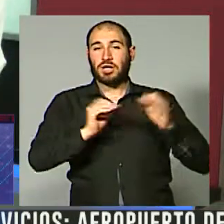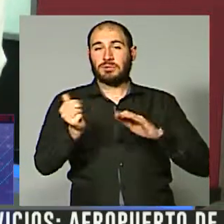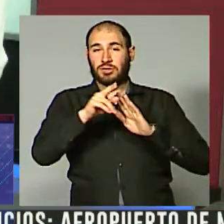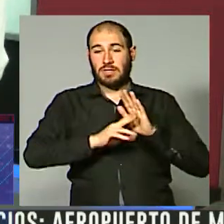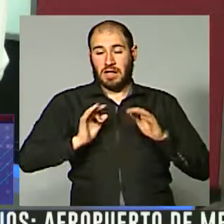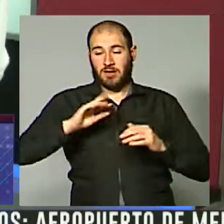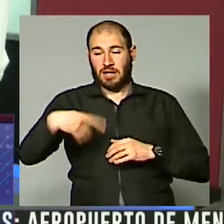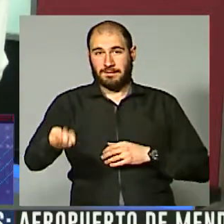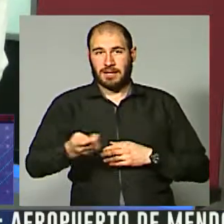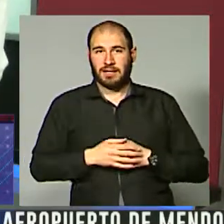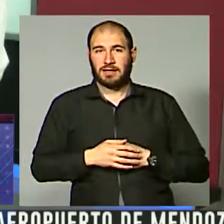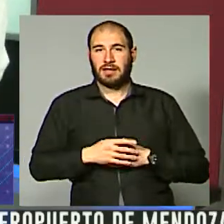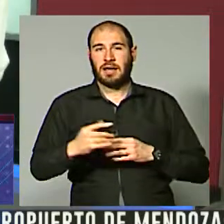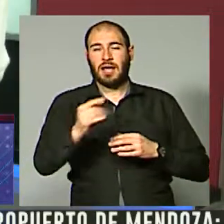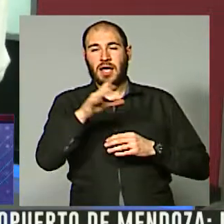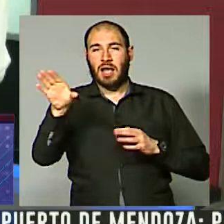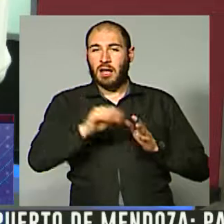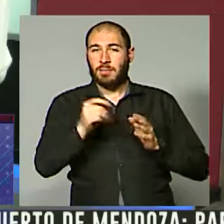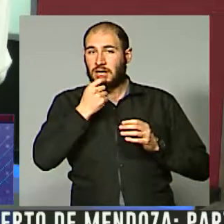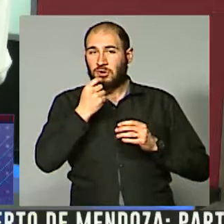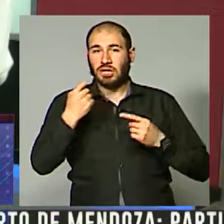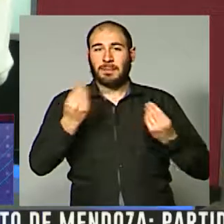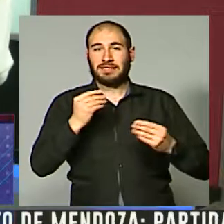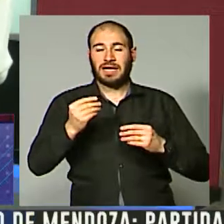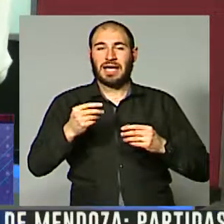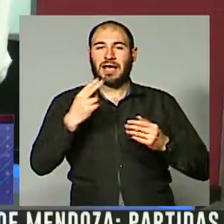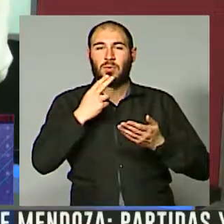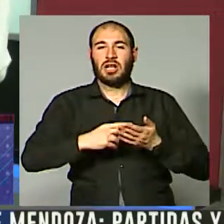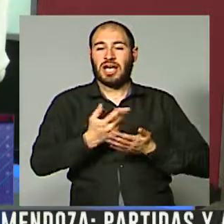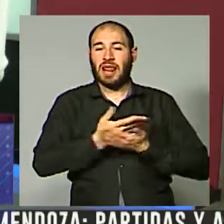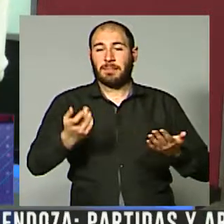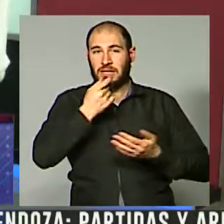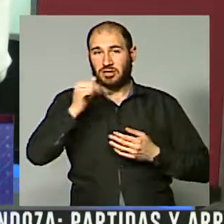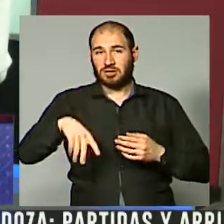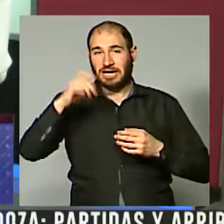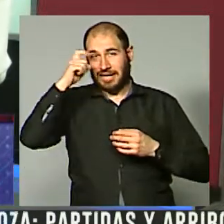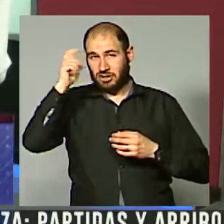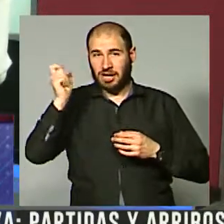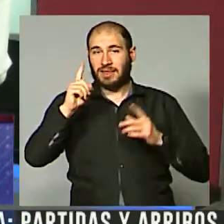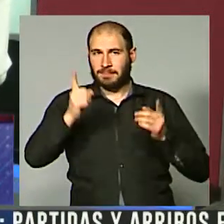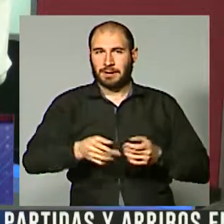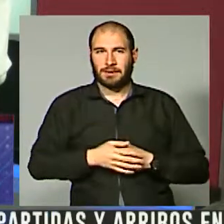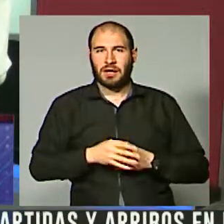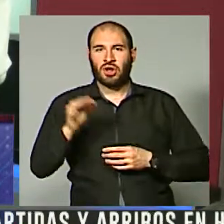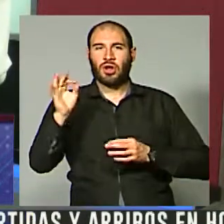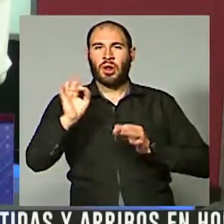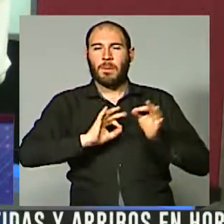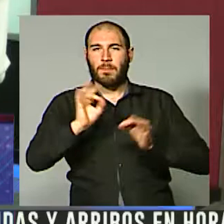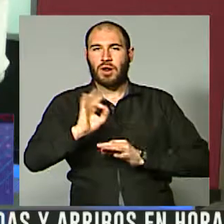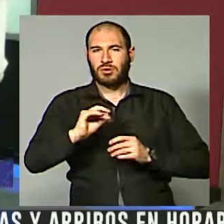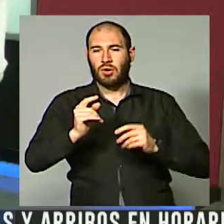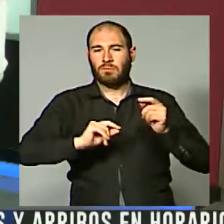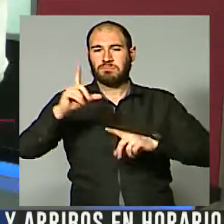para el año que viene, se tomaron en cuenta, por ejemplo, la situación macrofiscal de la provincia, a nivel nacional también, y las proyecciones de las